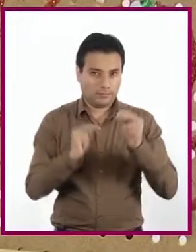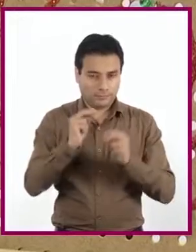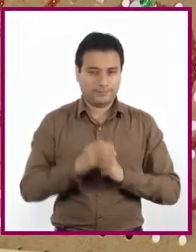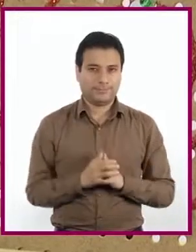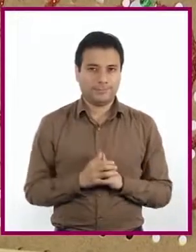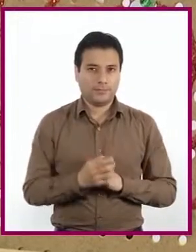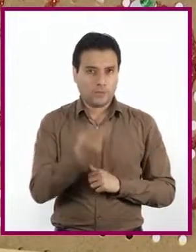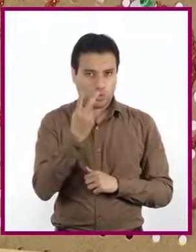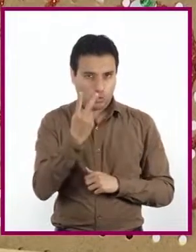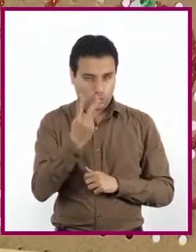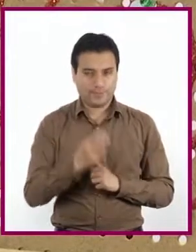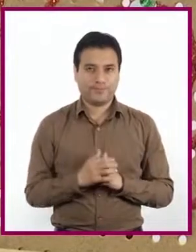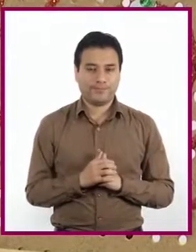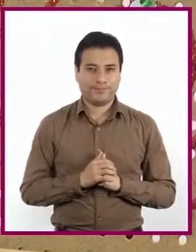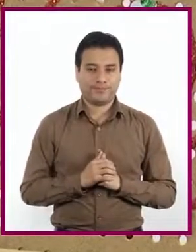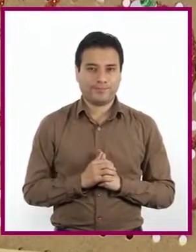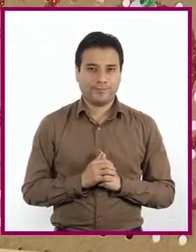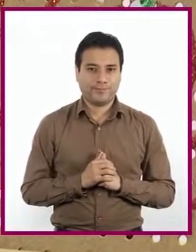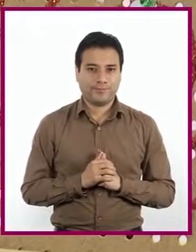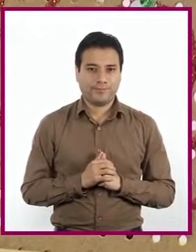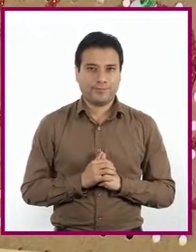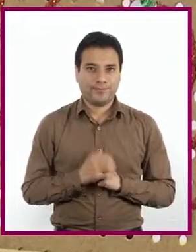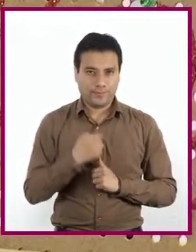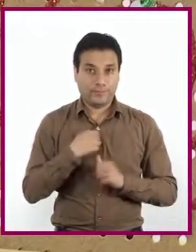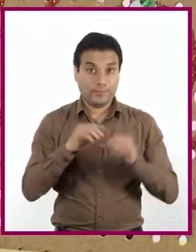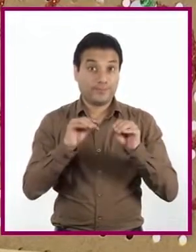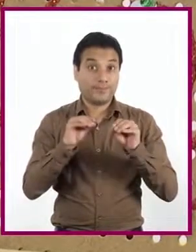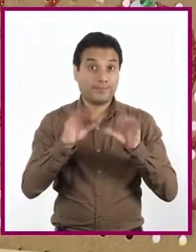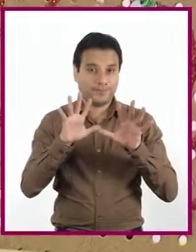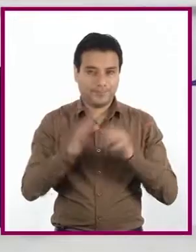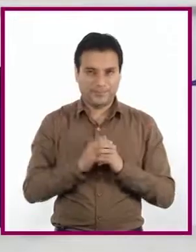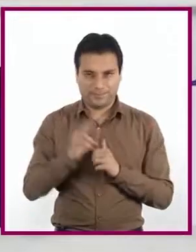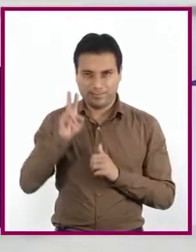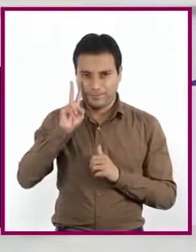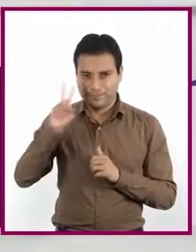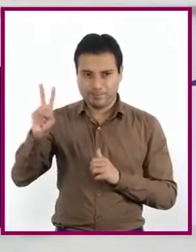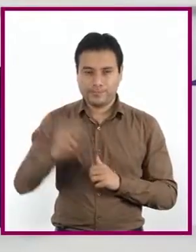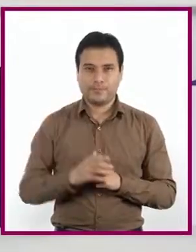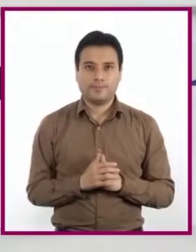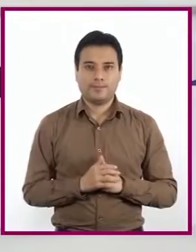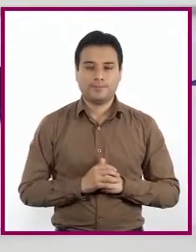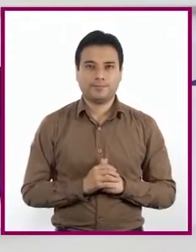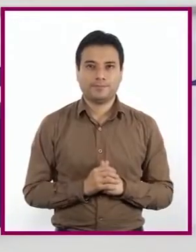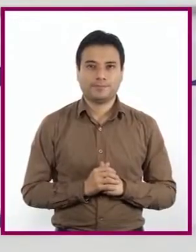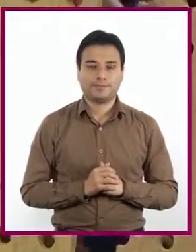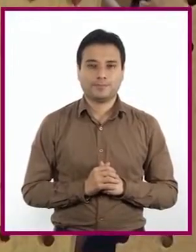encuentran 2 electrones que vamos a encender para que los puedan ubicar.